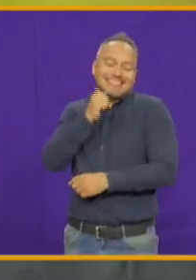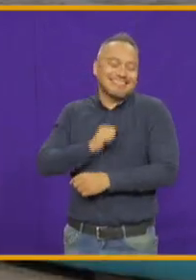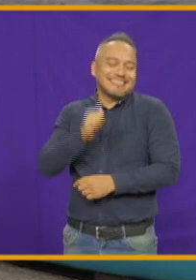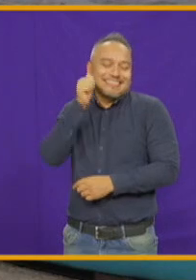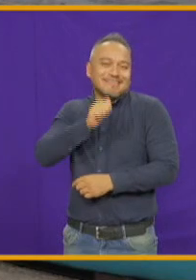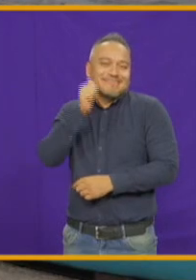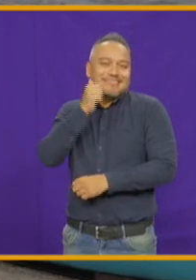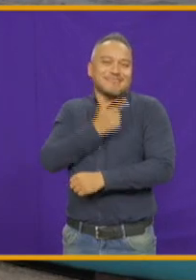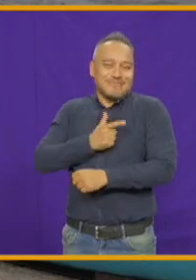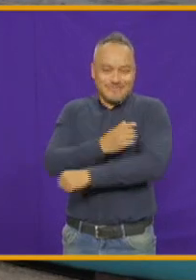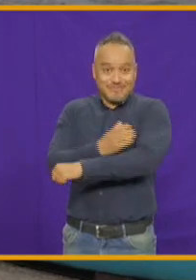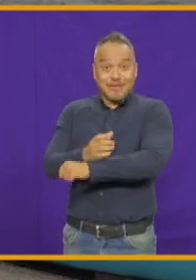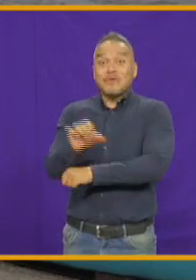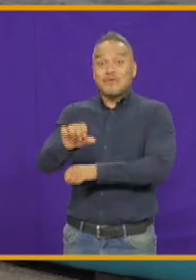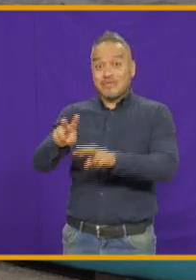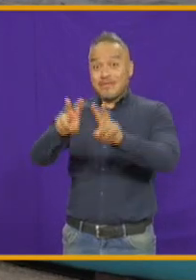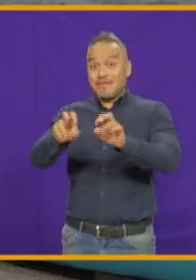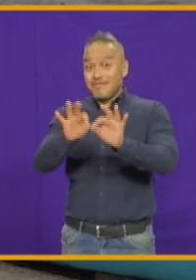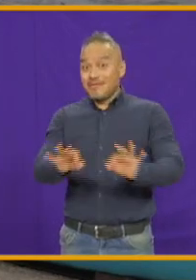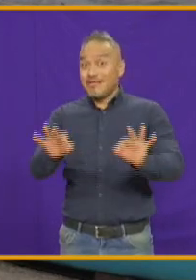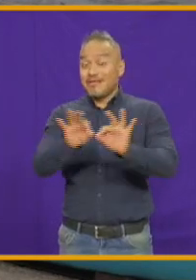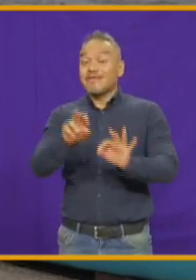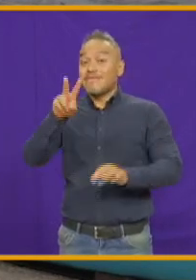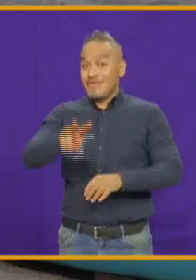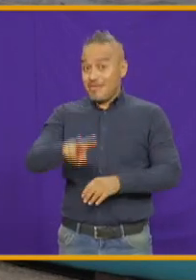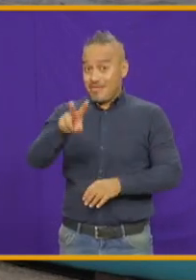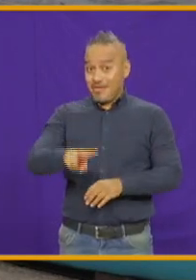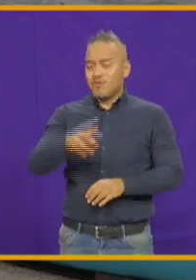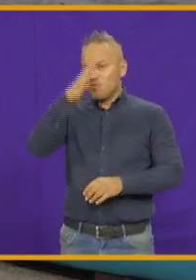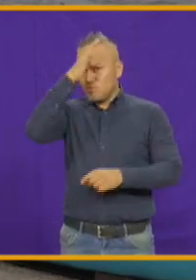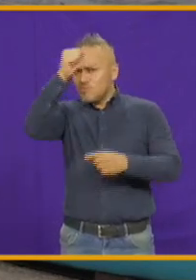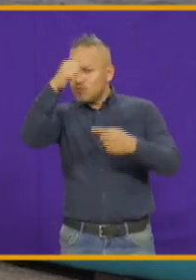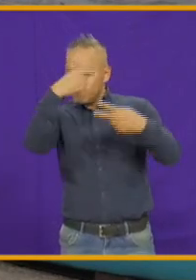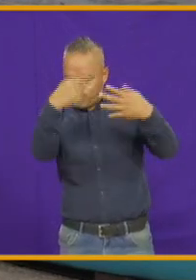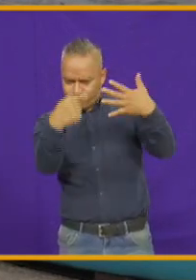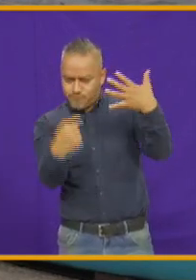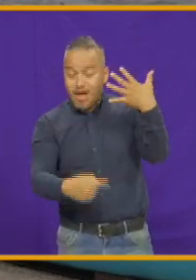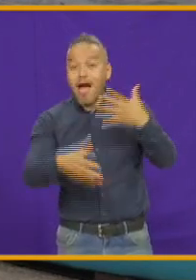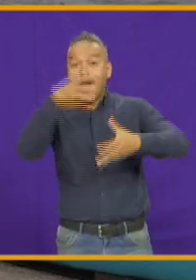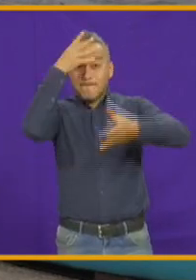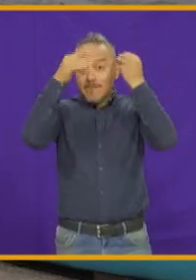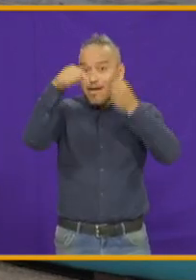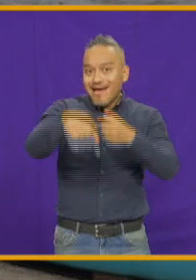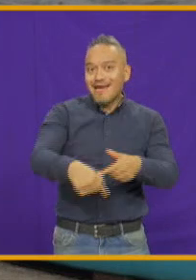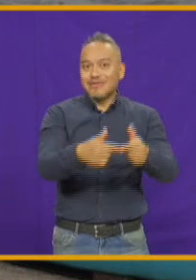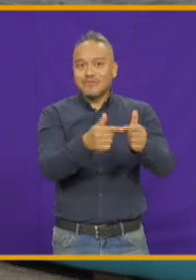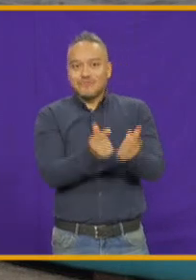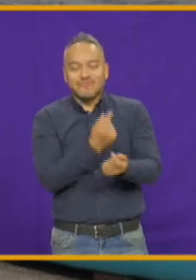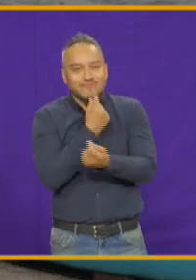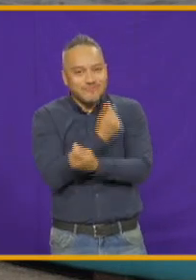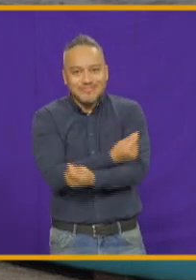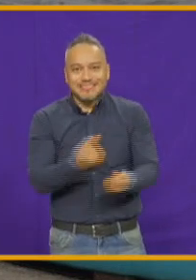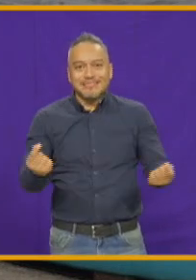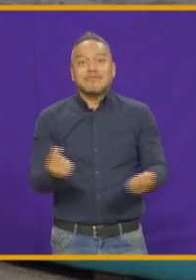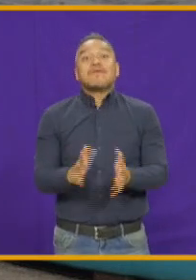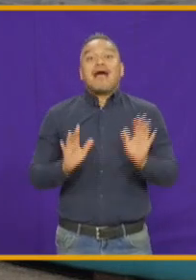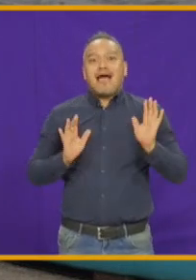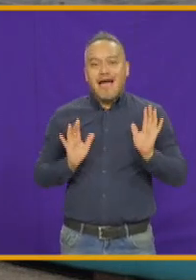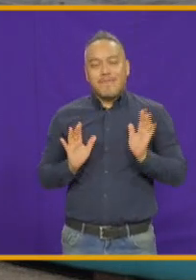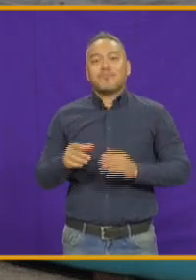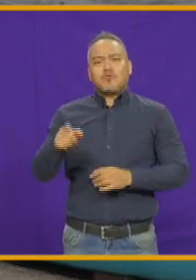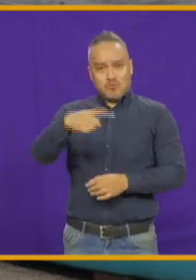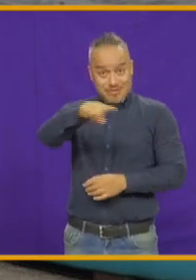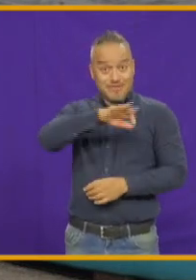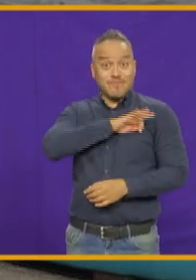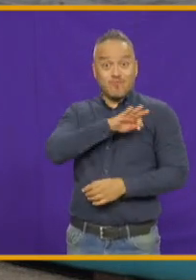y más aún con este tema y con este serie con esta serie de conceptos que vamos a estar aprendiendo aquí en el club y bueno también con ellos y ustedes se comunican directamente